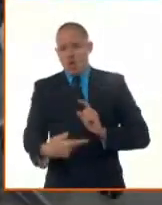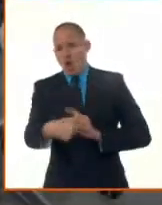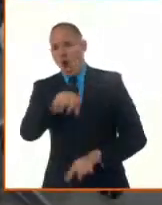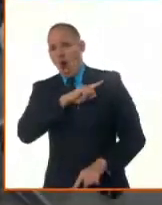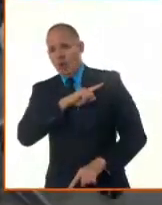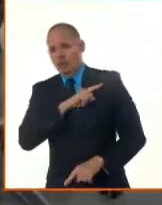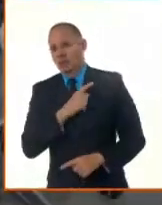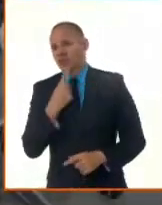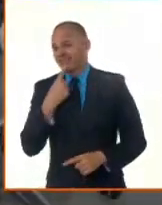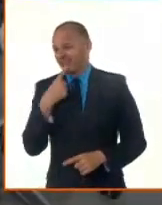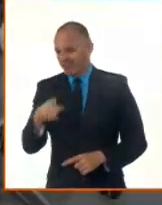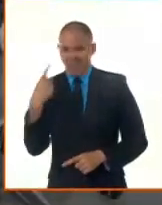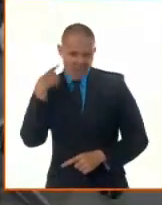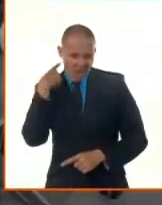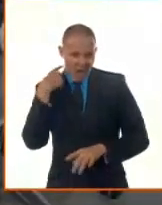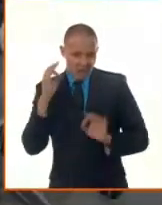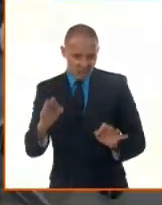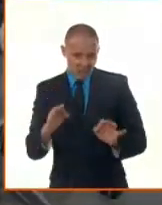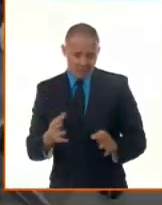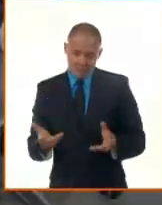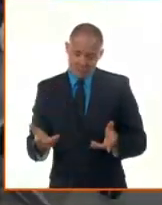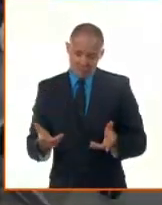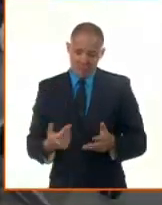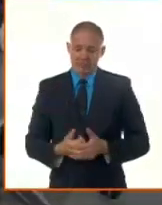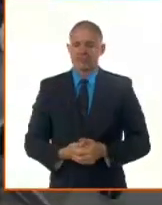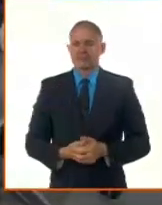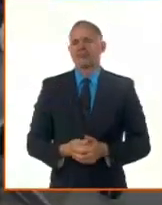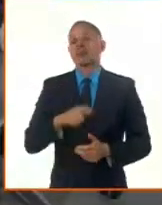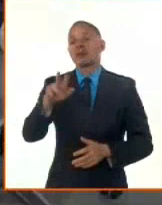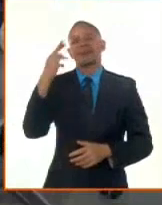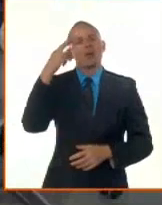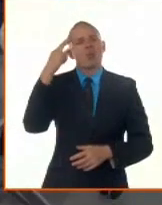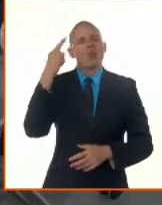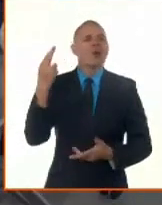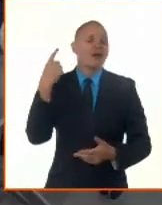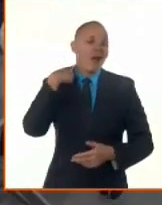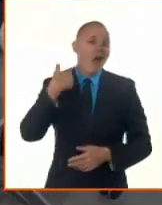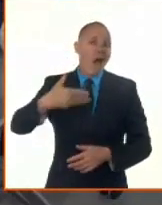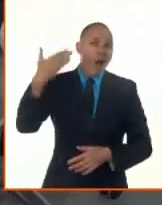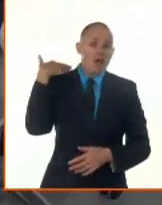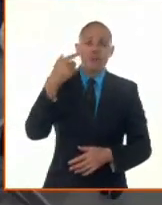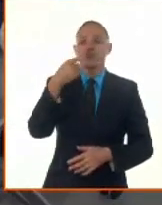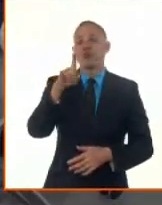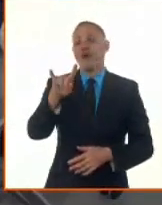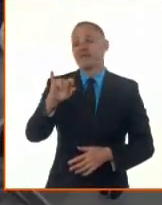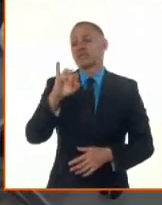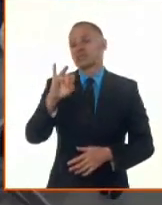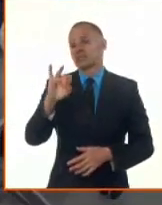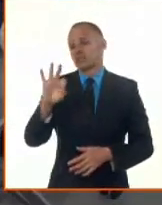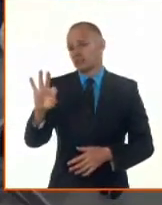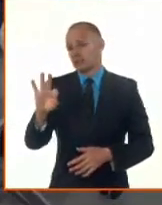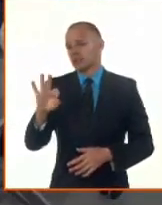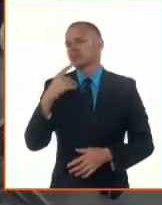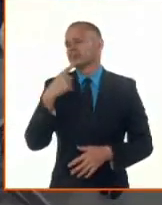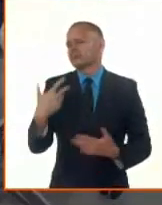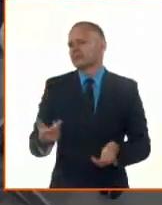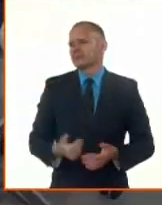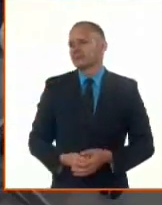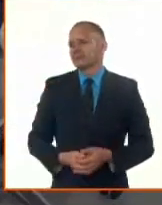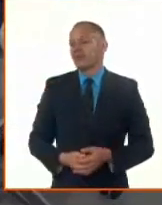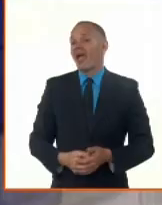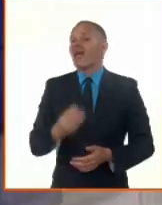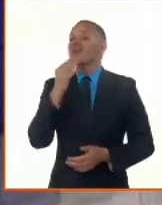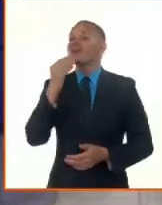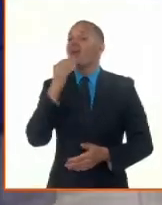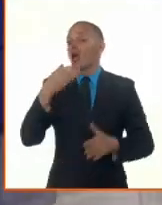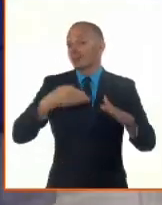las guerras porque les recordaba muchas veces aquí pero sí quiero recordar que en el año setenta y ocho fue Israel quien intervino en Líbano y en